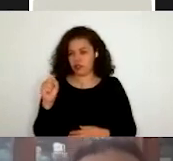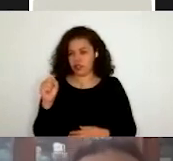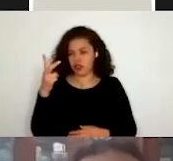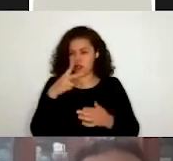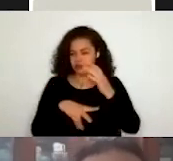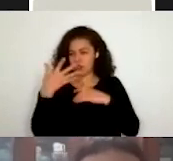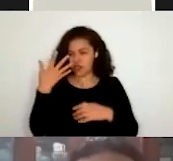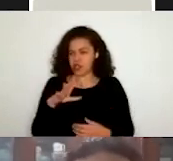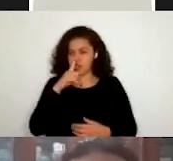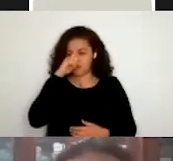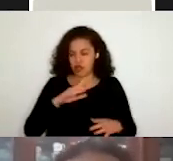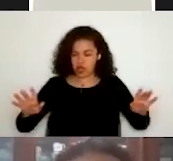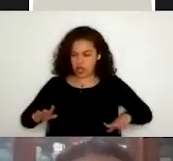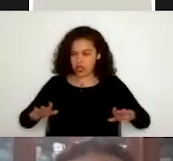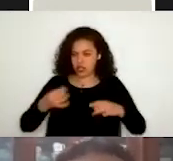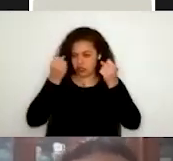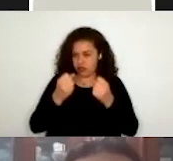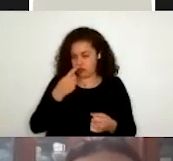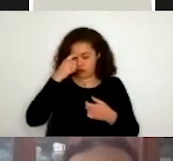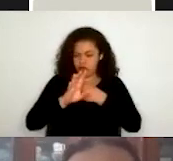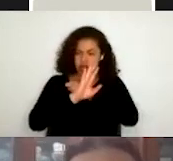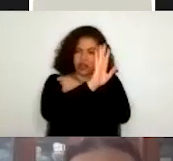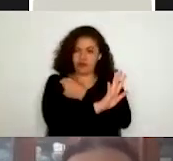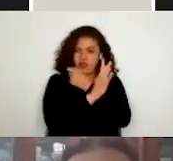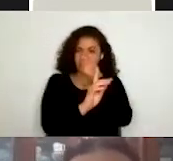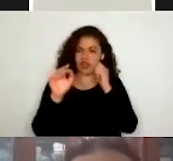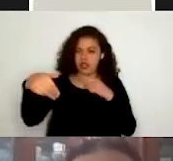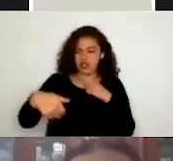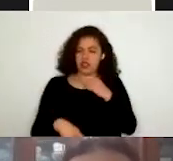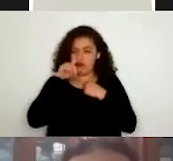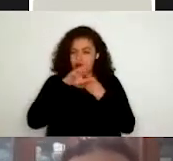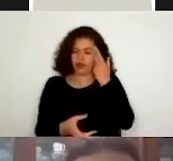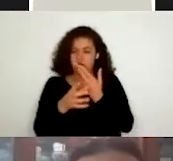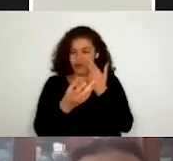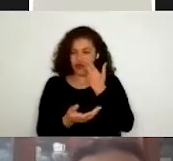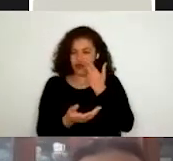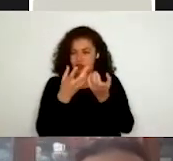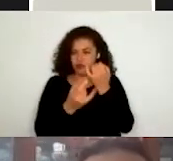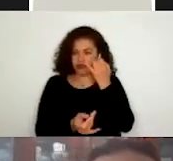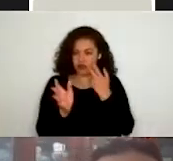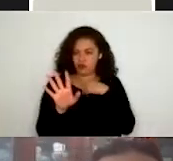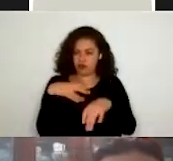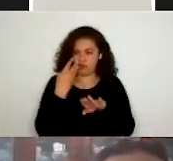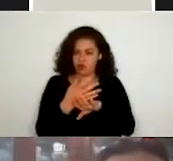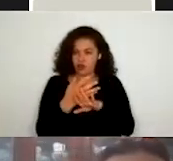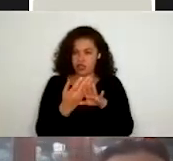las condiciones de seguridad, prevención y protección contra incendios en los centros de trabajo.